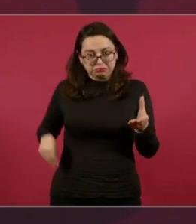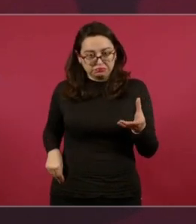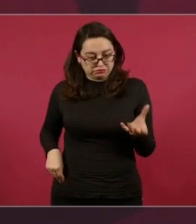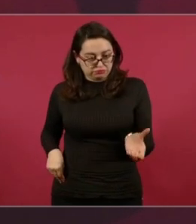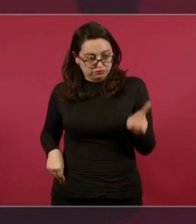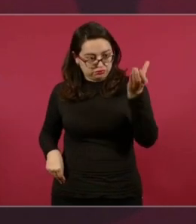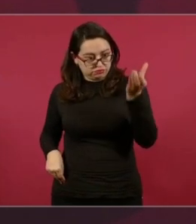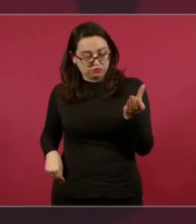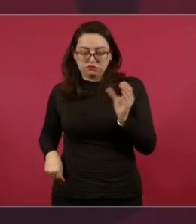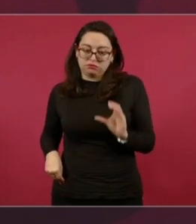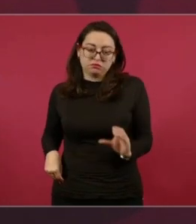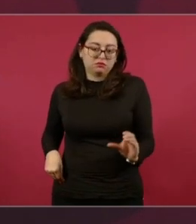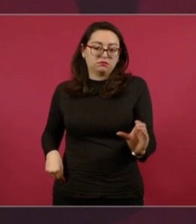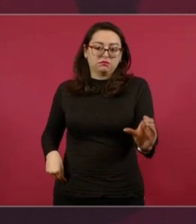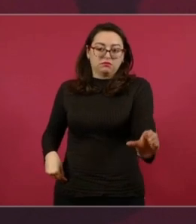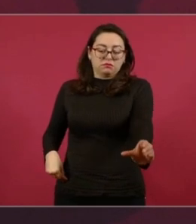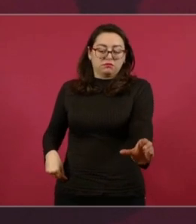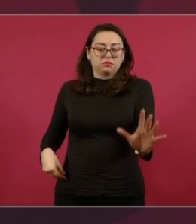el dinero